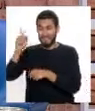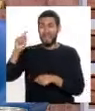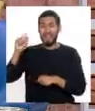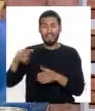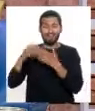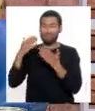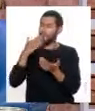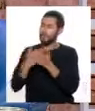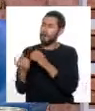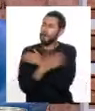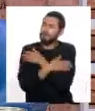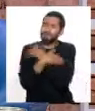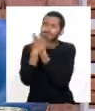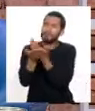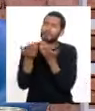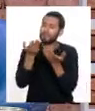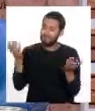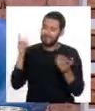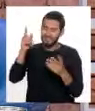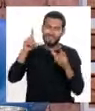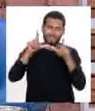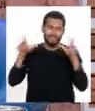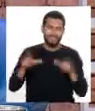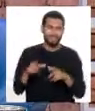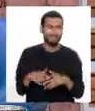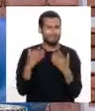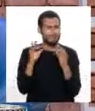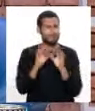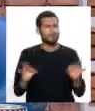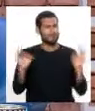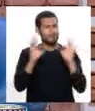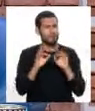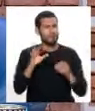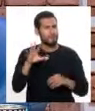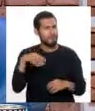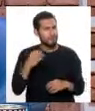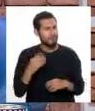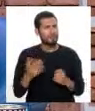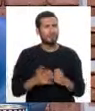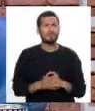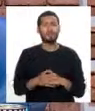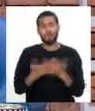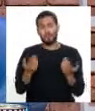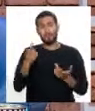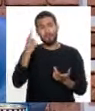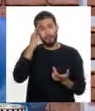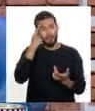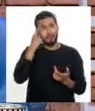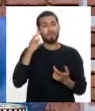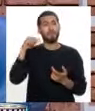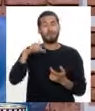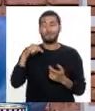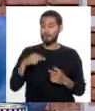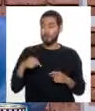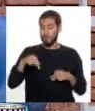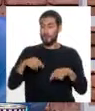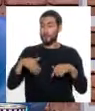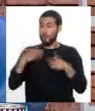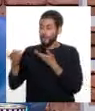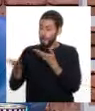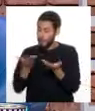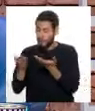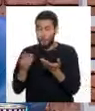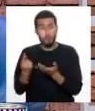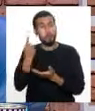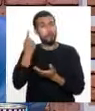tambo. Cariños para todos ustedes allá. Y qué importante, Jorge, porque uno puede creer que solamente esto queda en brindar el servicio,